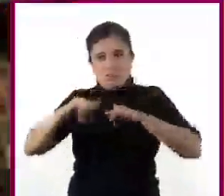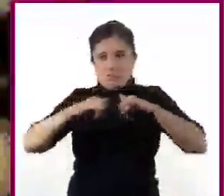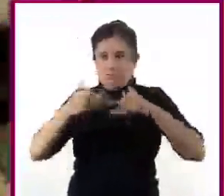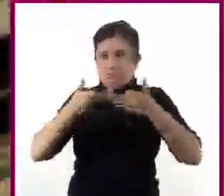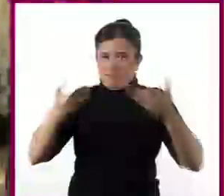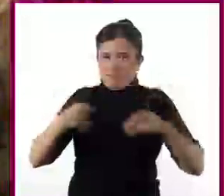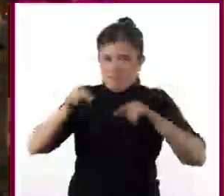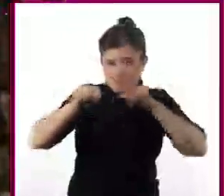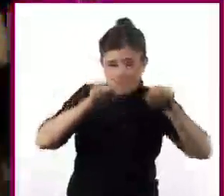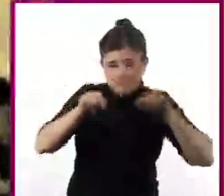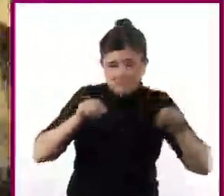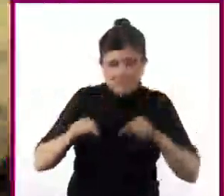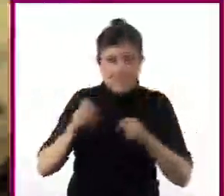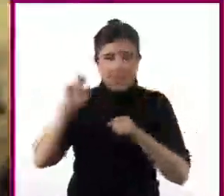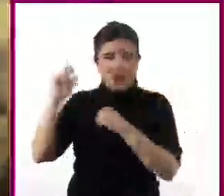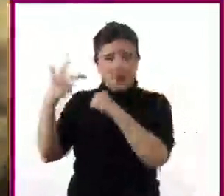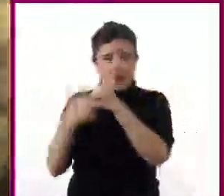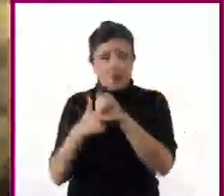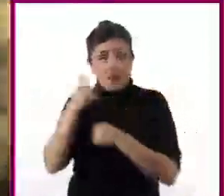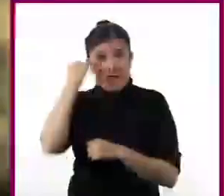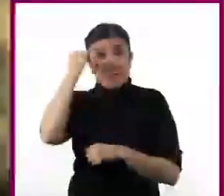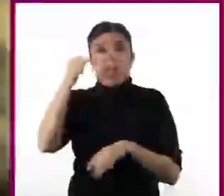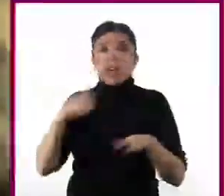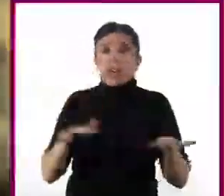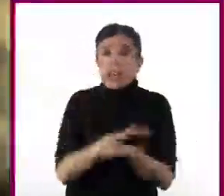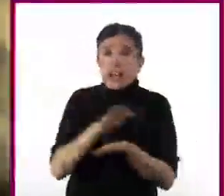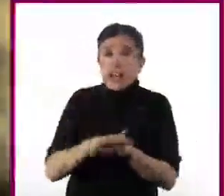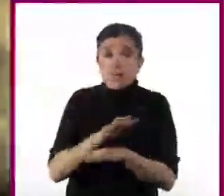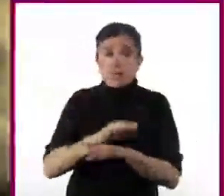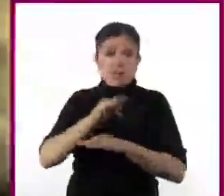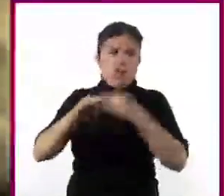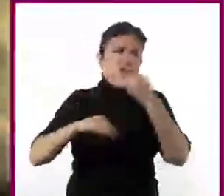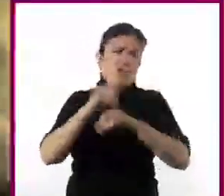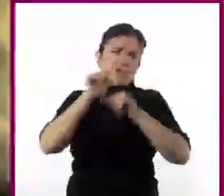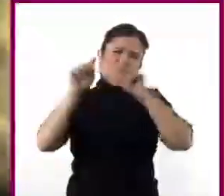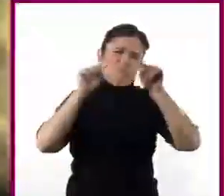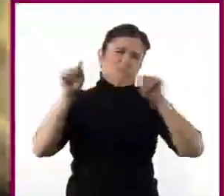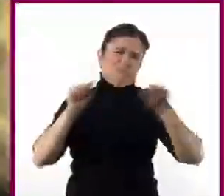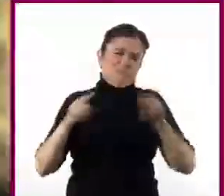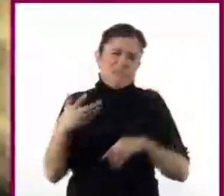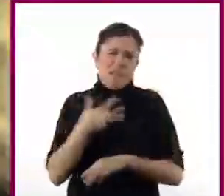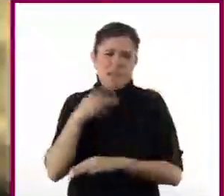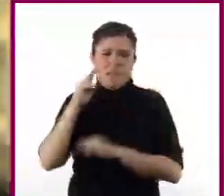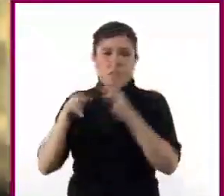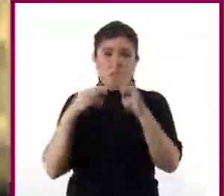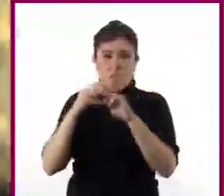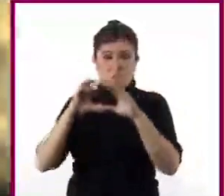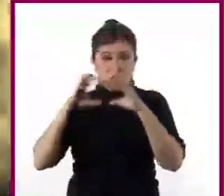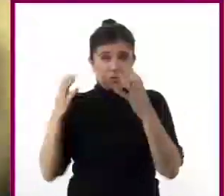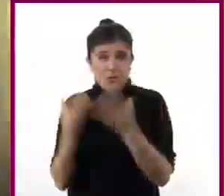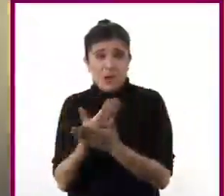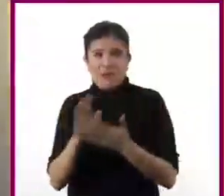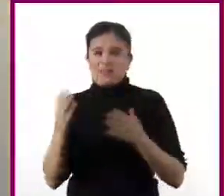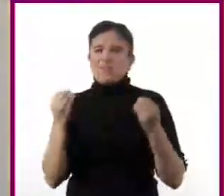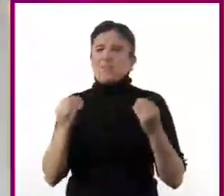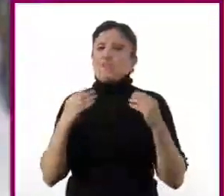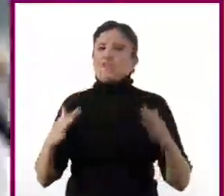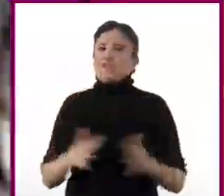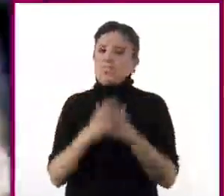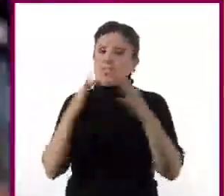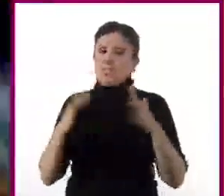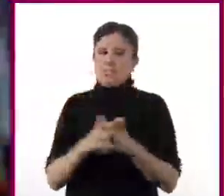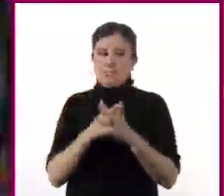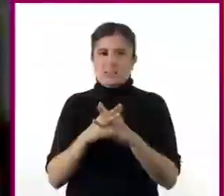de Europa, las ideas de cambio estaban por todos lados. Un mundo además también de guerras.